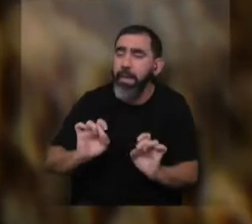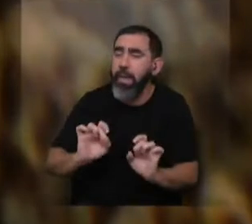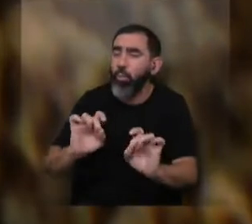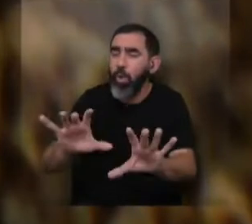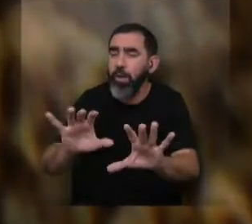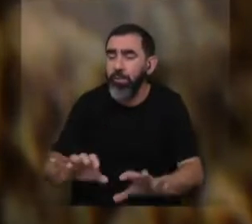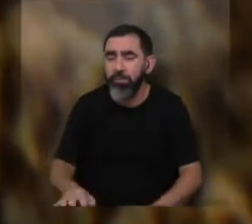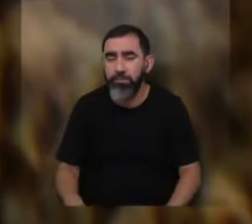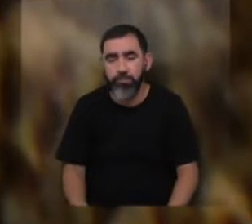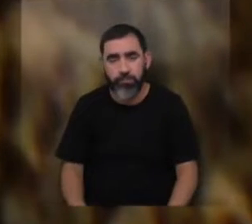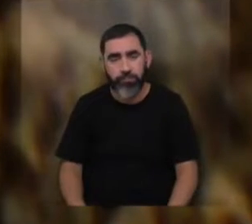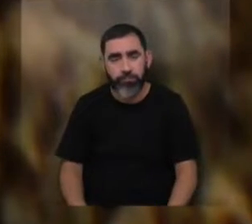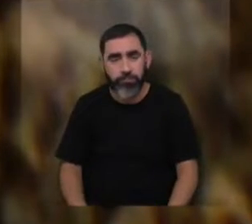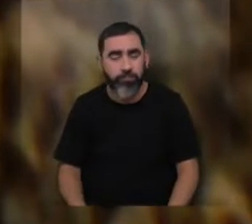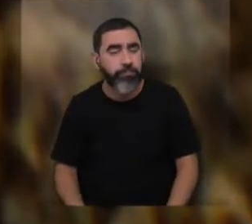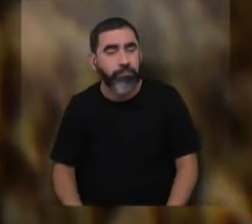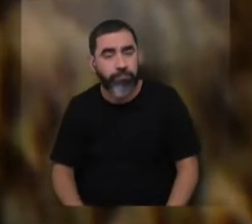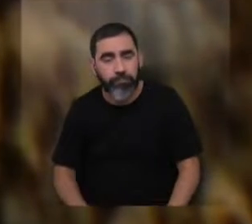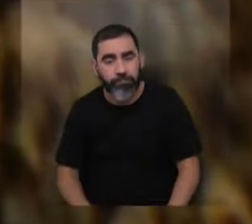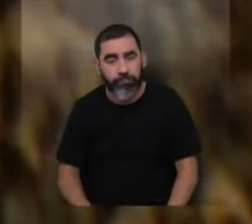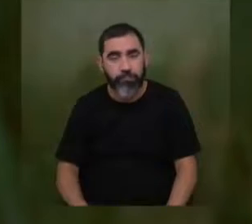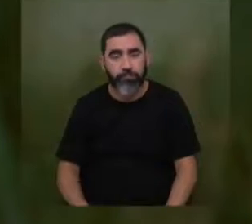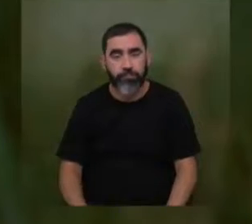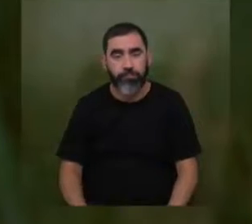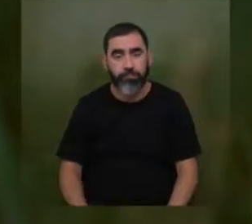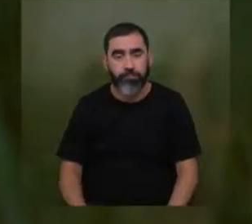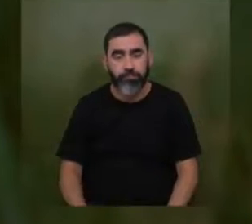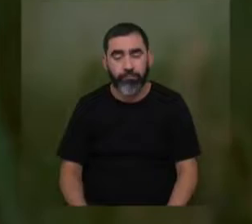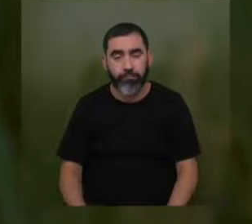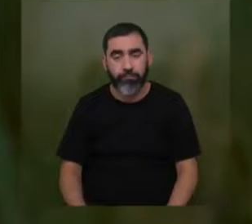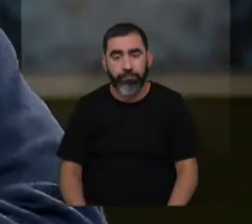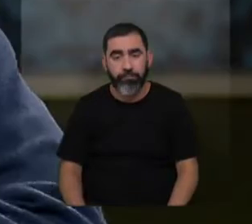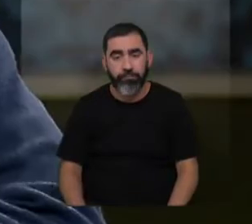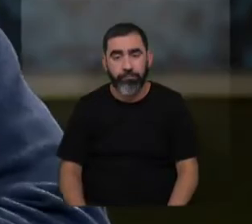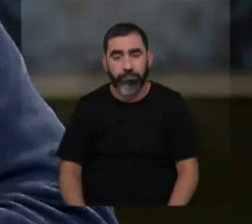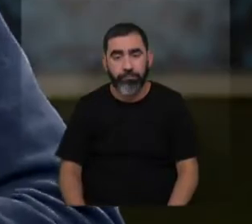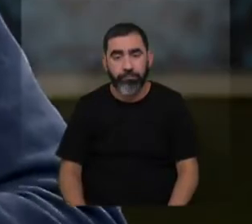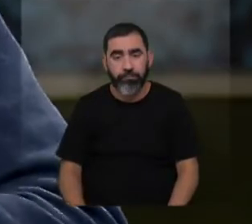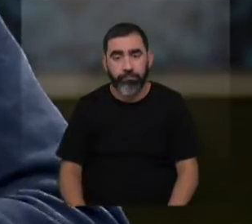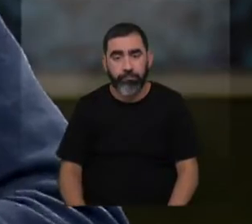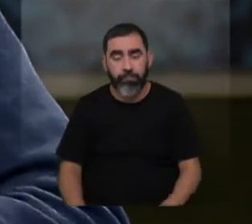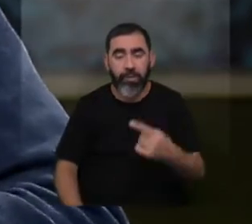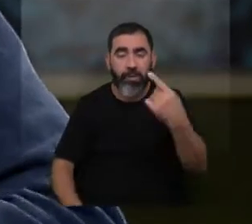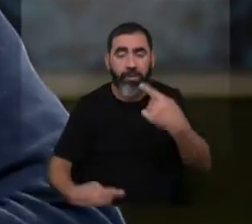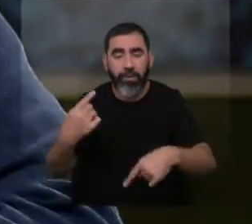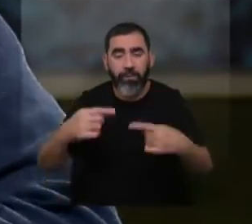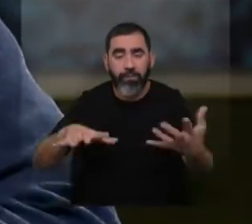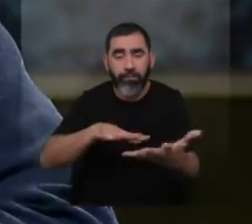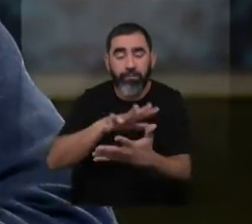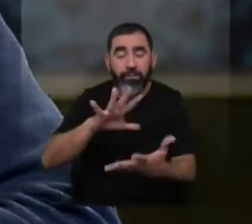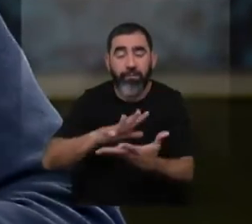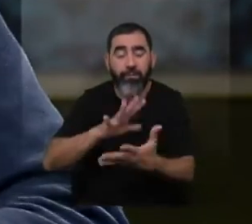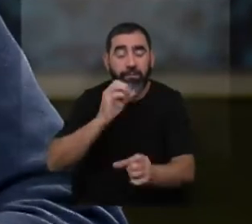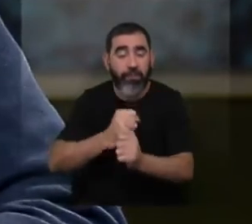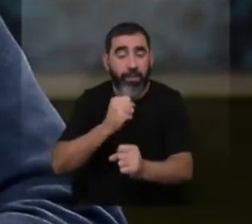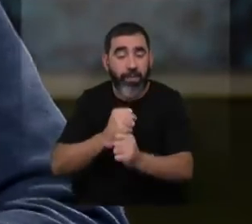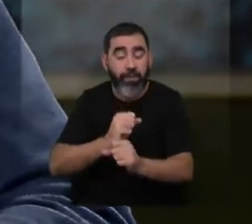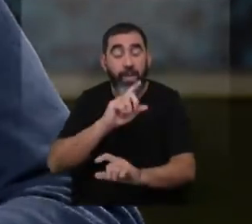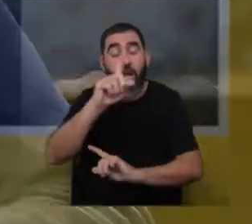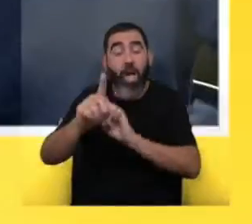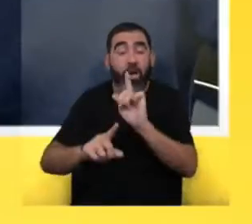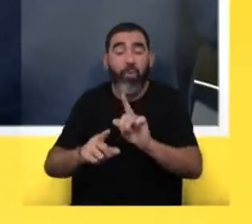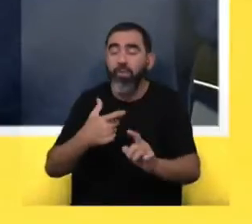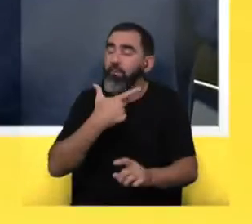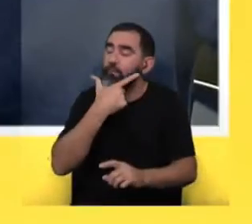fue intervenido. ¿Cuáles son las pistas para eso? Lo que tenemos es diferentes contextos de trabajo. Hay lugares que es